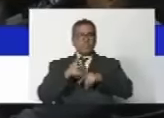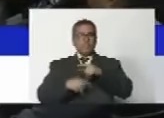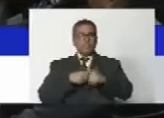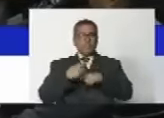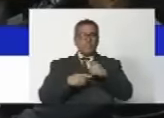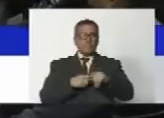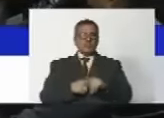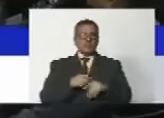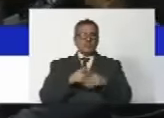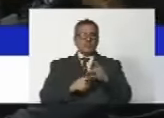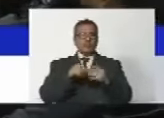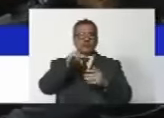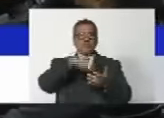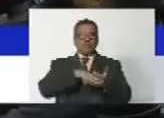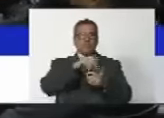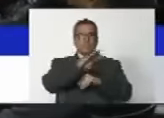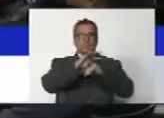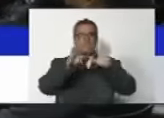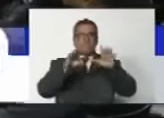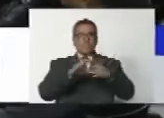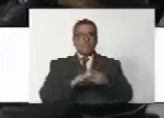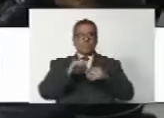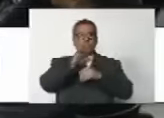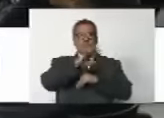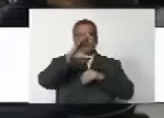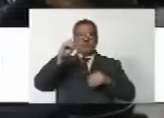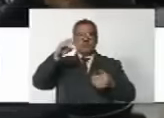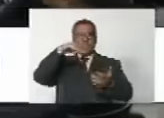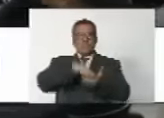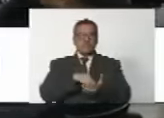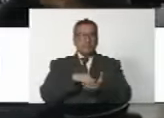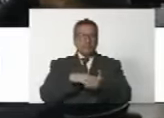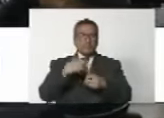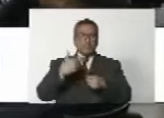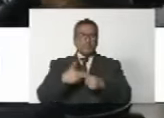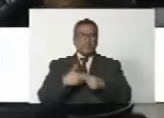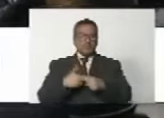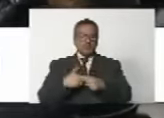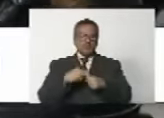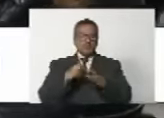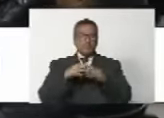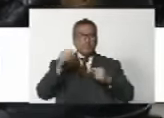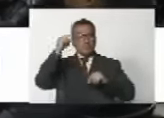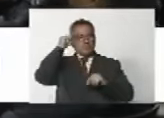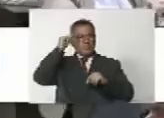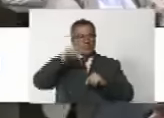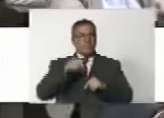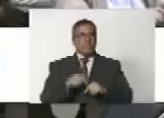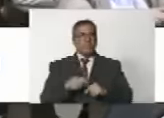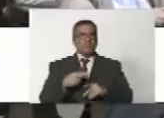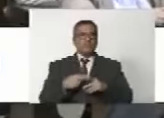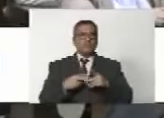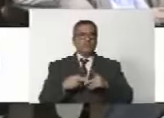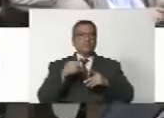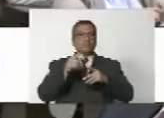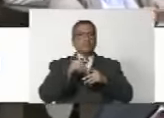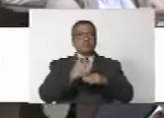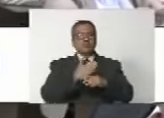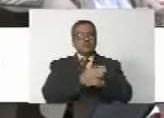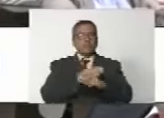desarrollo 2024-2048 a más de 50.000 barriles de crudo diario. Y es crudo